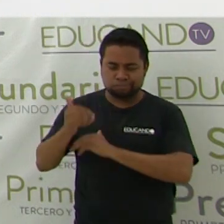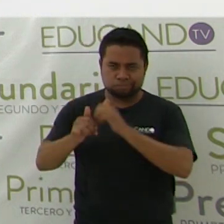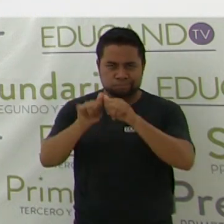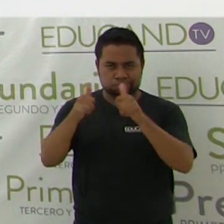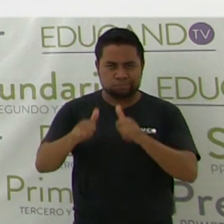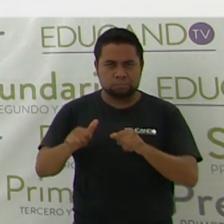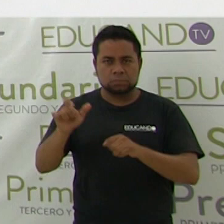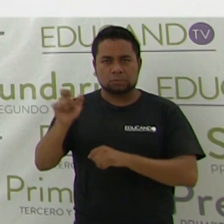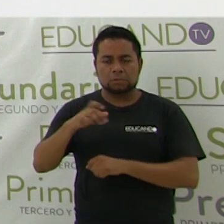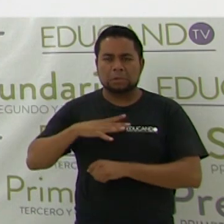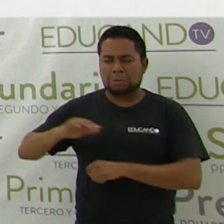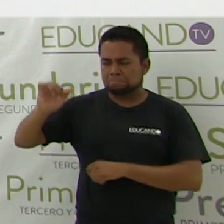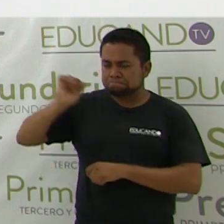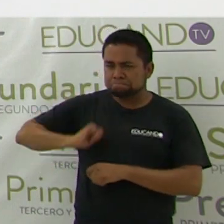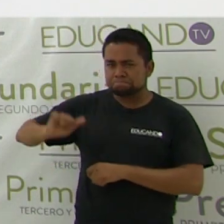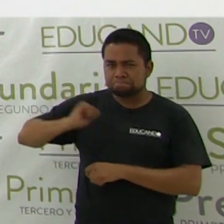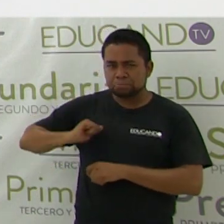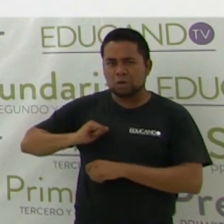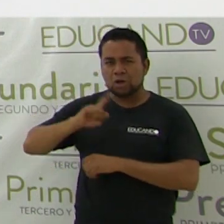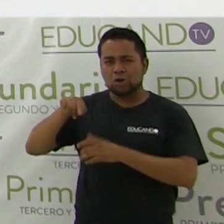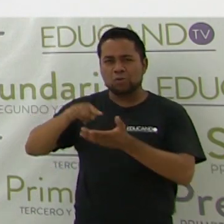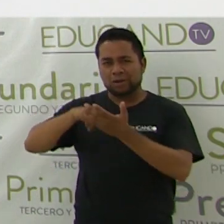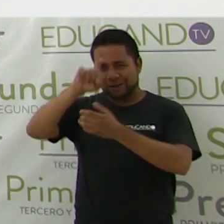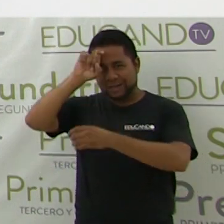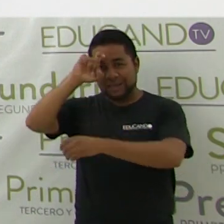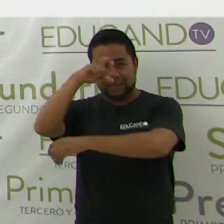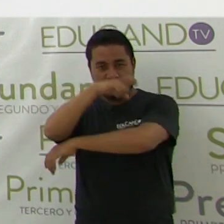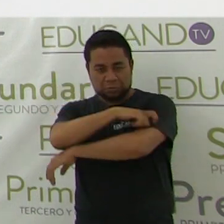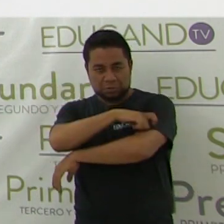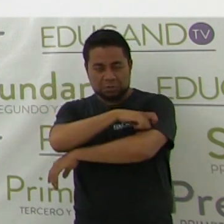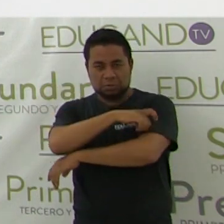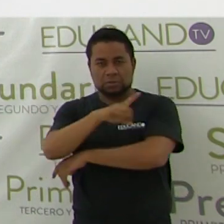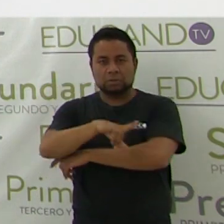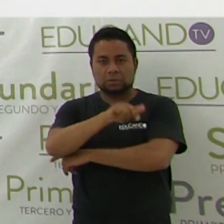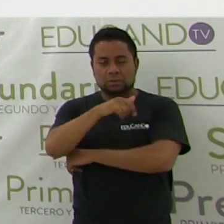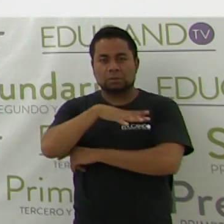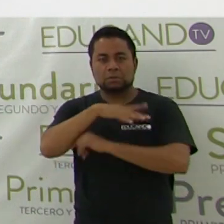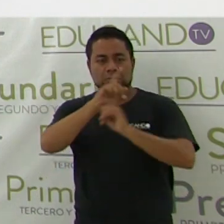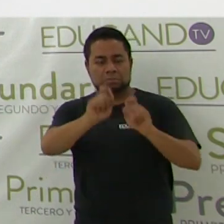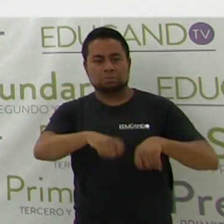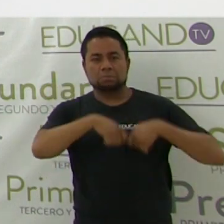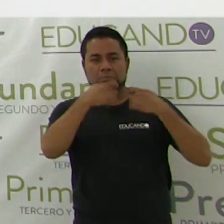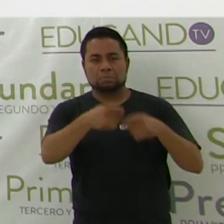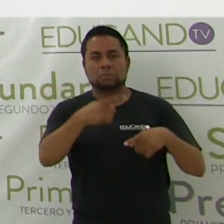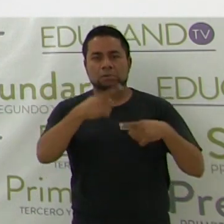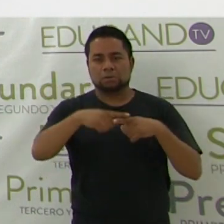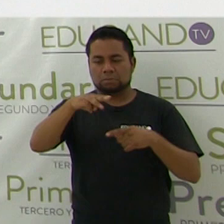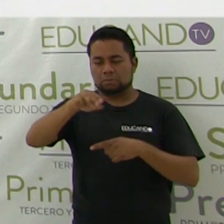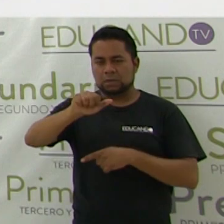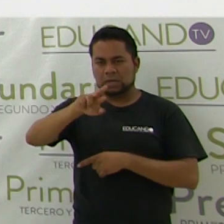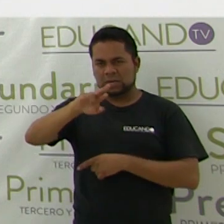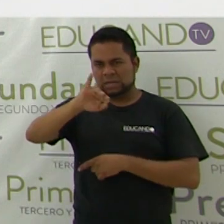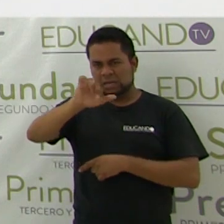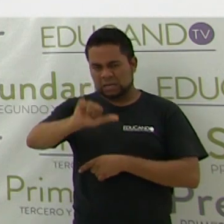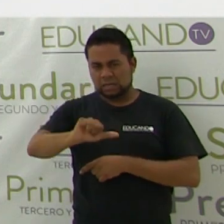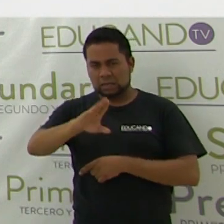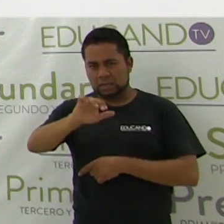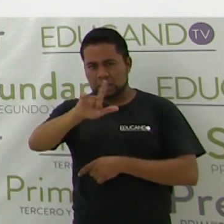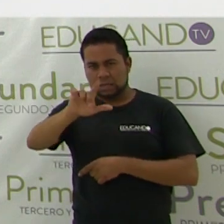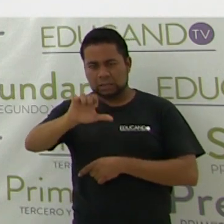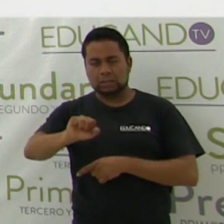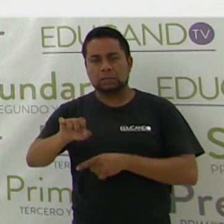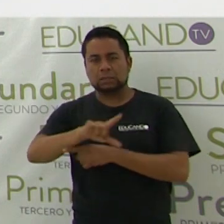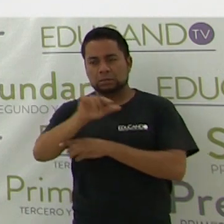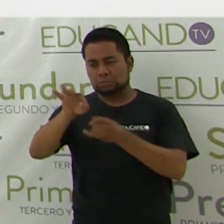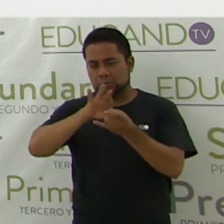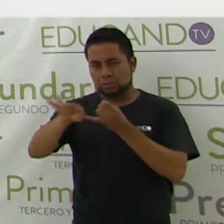el arte primitivo de las egipcias, pasando por la voz inigualable de María Callas y terminando con el